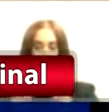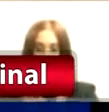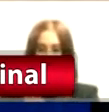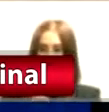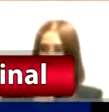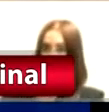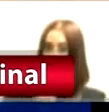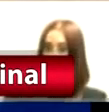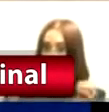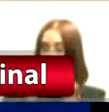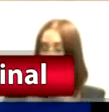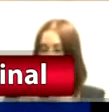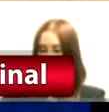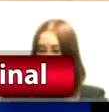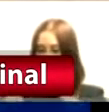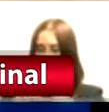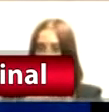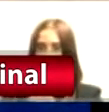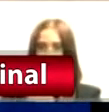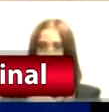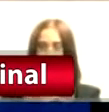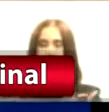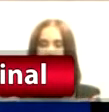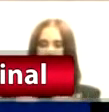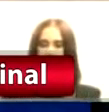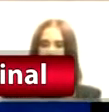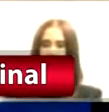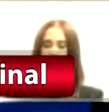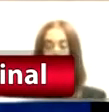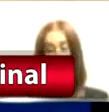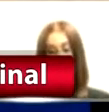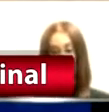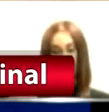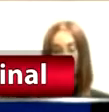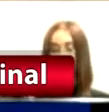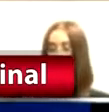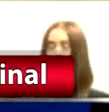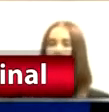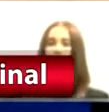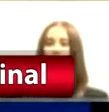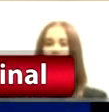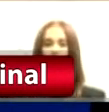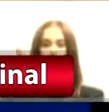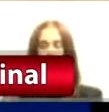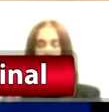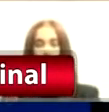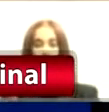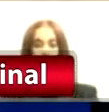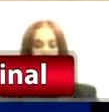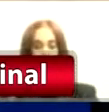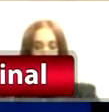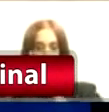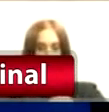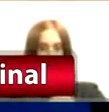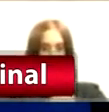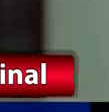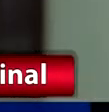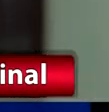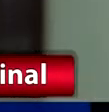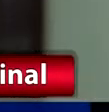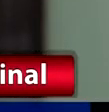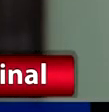desarrollo. El presidente Abinader también aseguró que la República Dominicana tiene un compromiso de preservar el medio